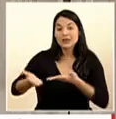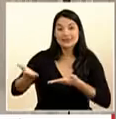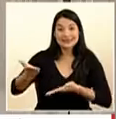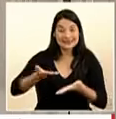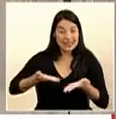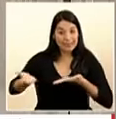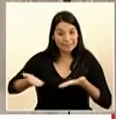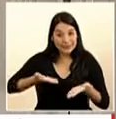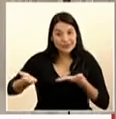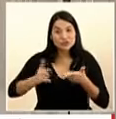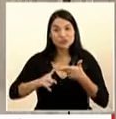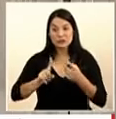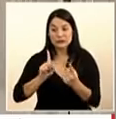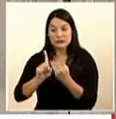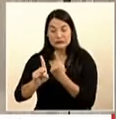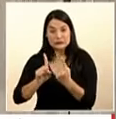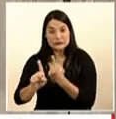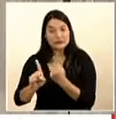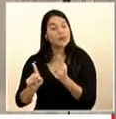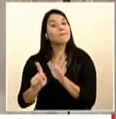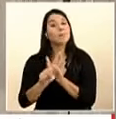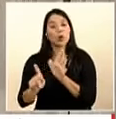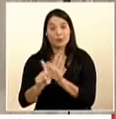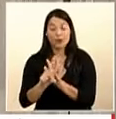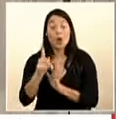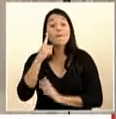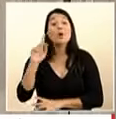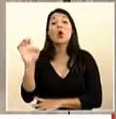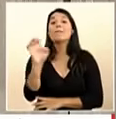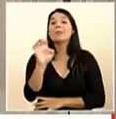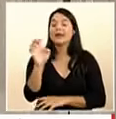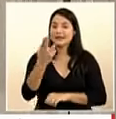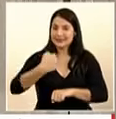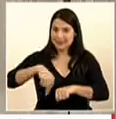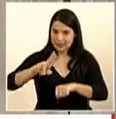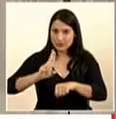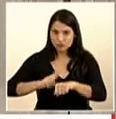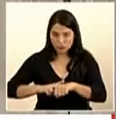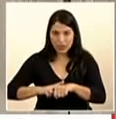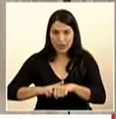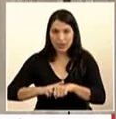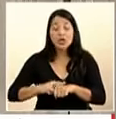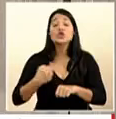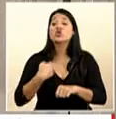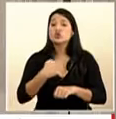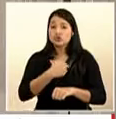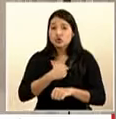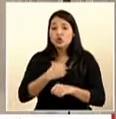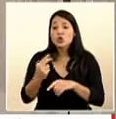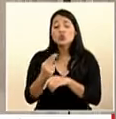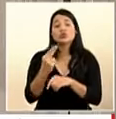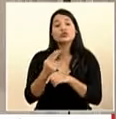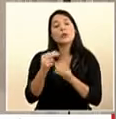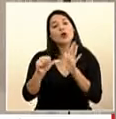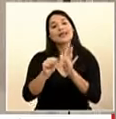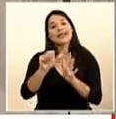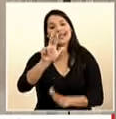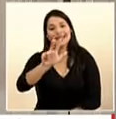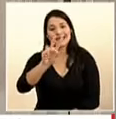en virtud del estado de emergencia nacional ello de conformidad con lo dispuesto por el artículo 34 de la ley de